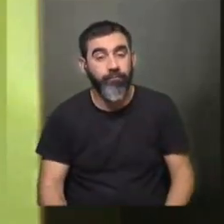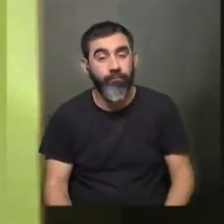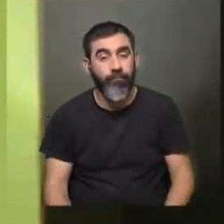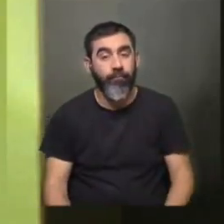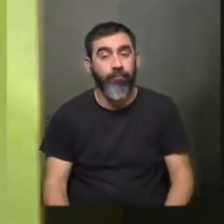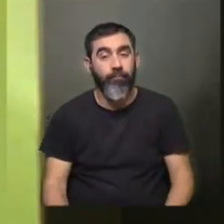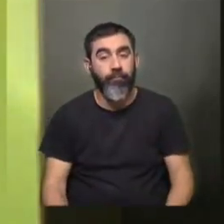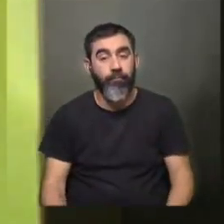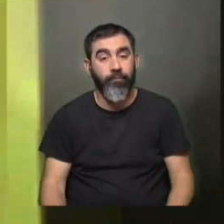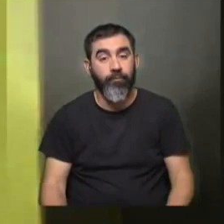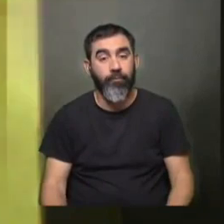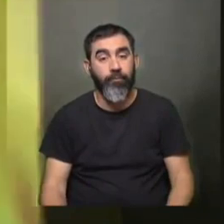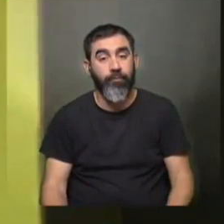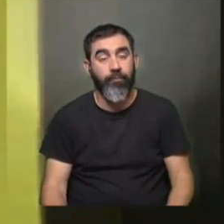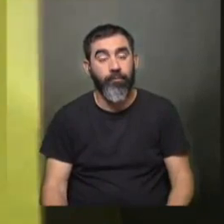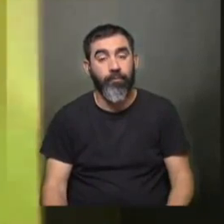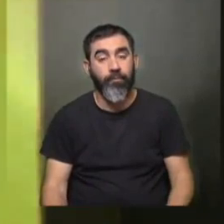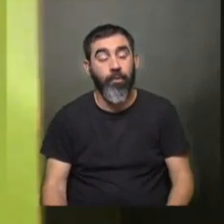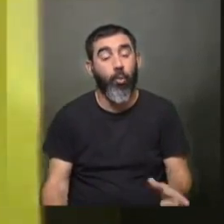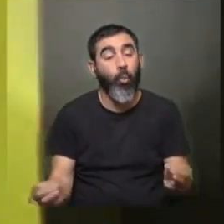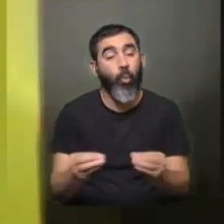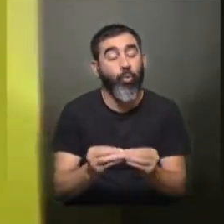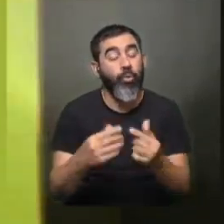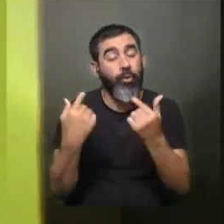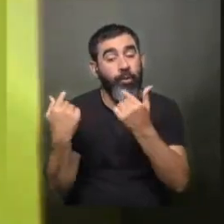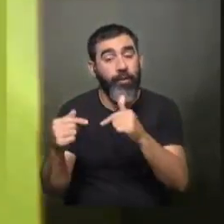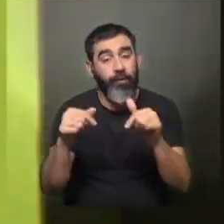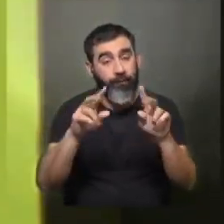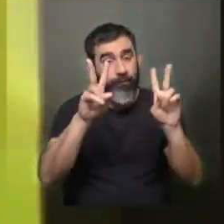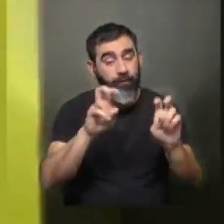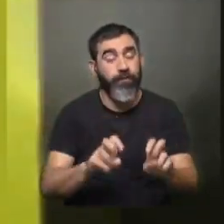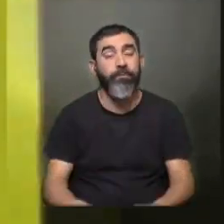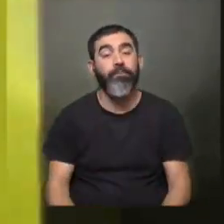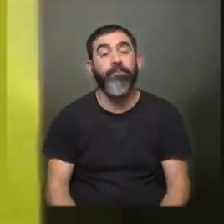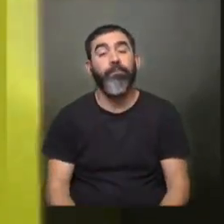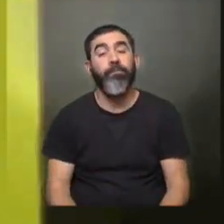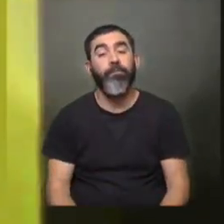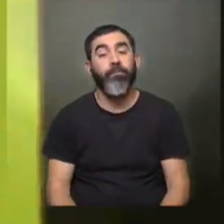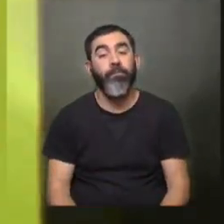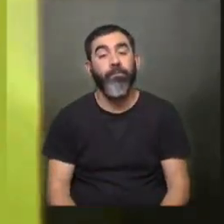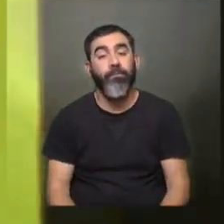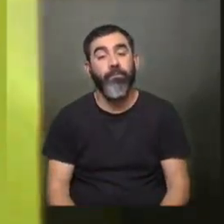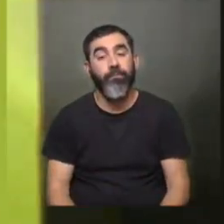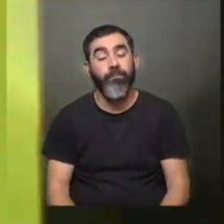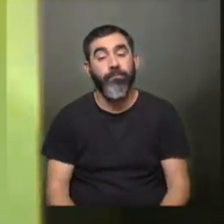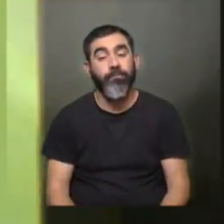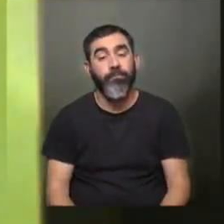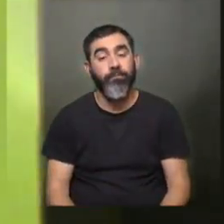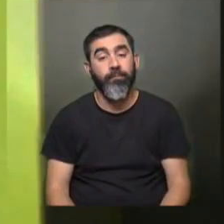cómo actúan en conjunto, ¿no? Exacto. Repetimos, esta investigación de Francisca